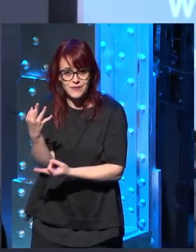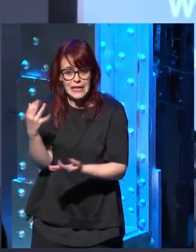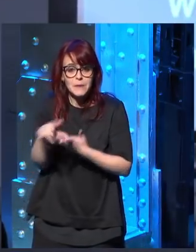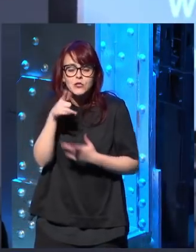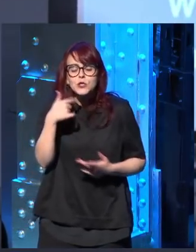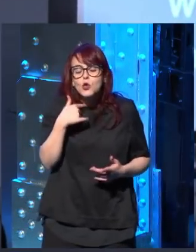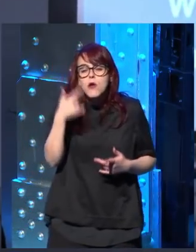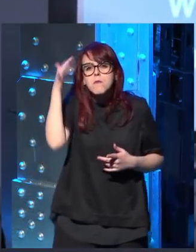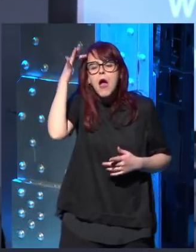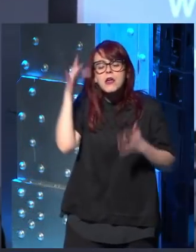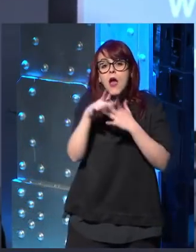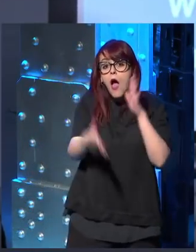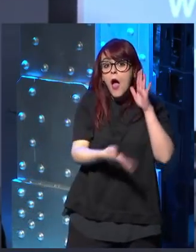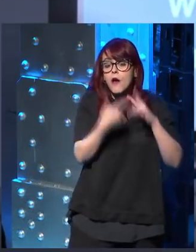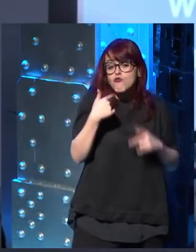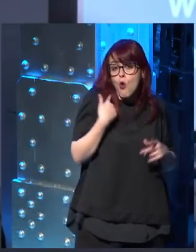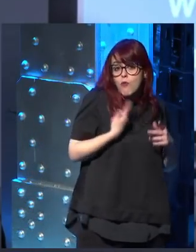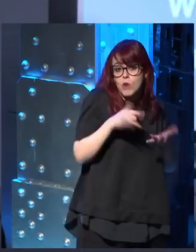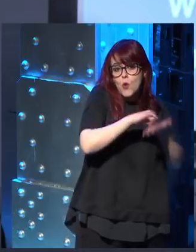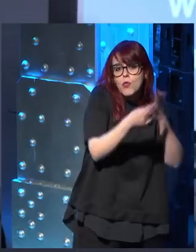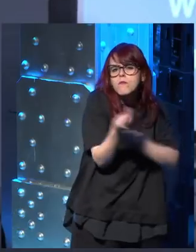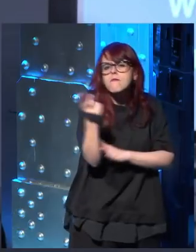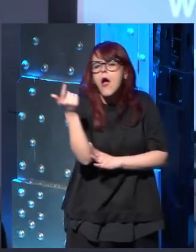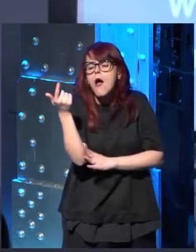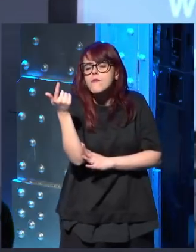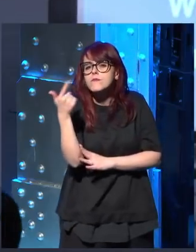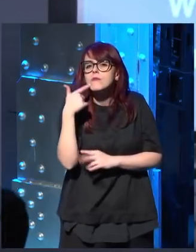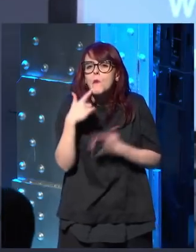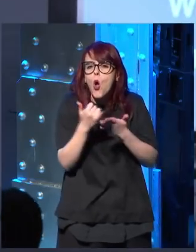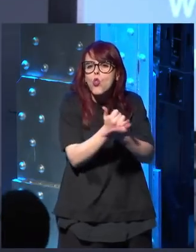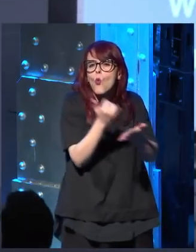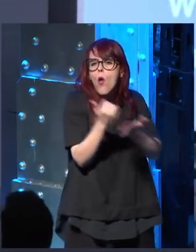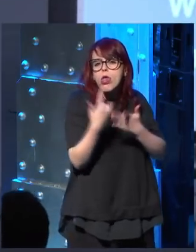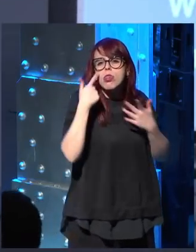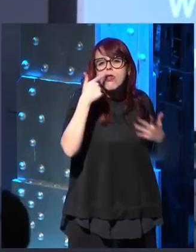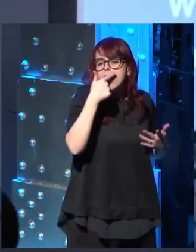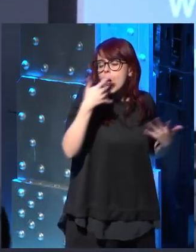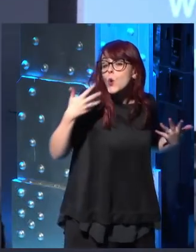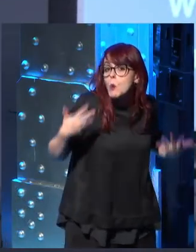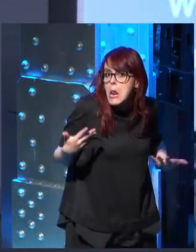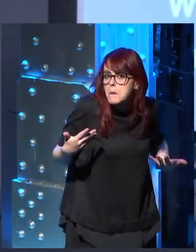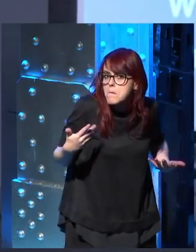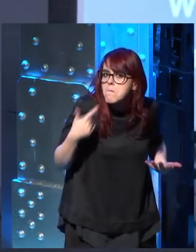en las huellas que habría dejado cuando me marchara, sería como si no hubiera habitado aquí nunca.